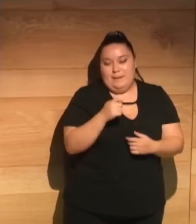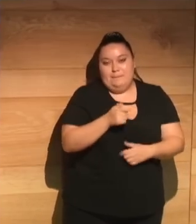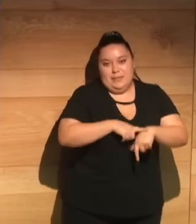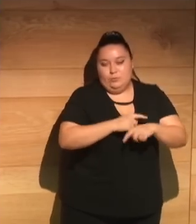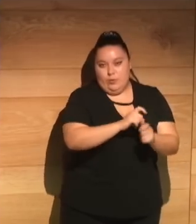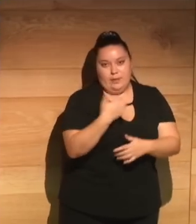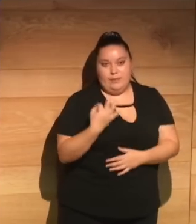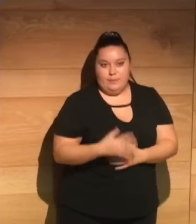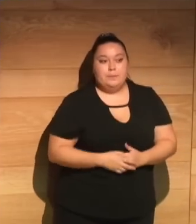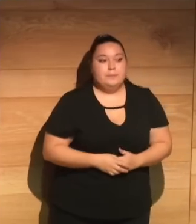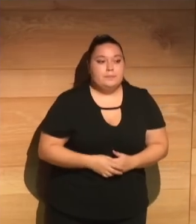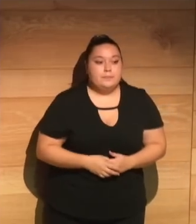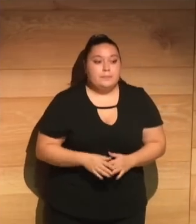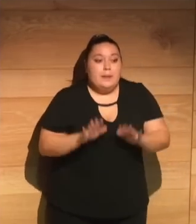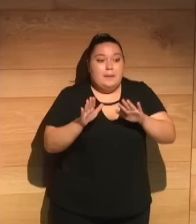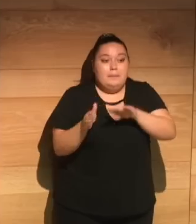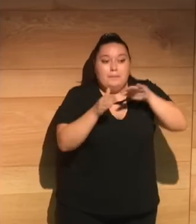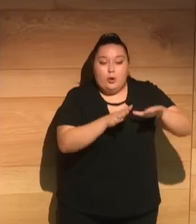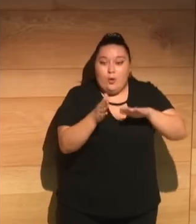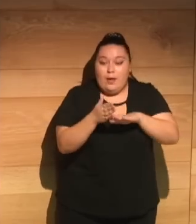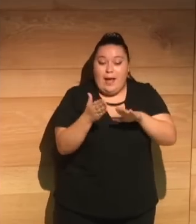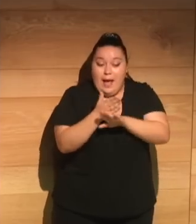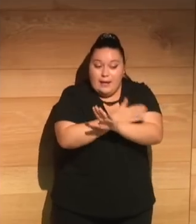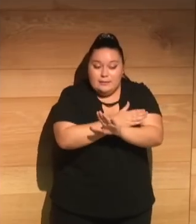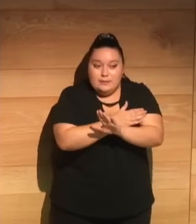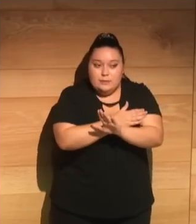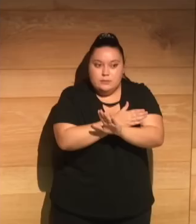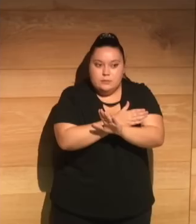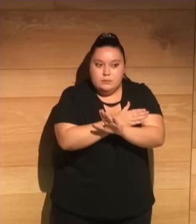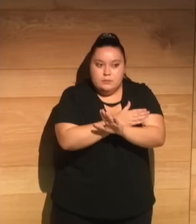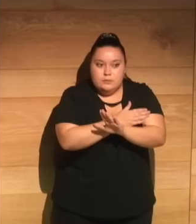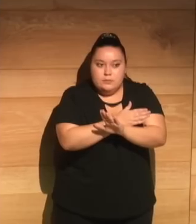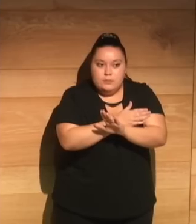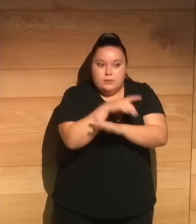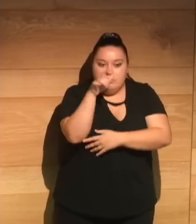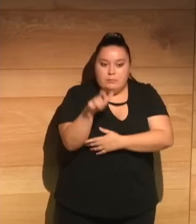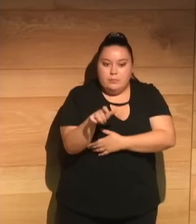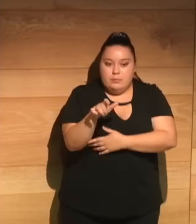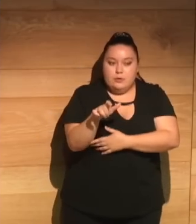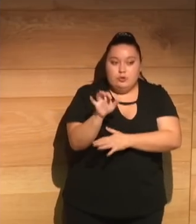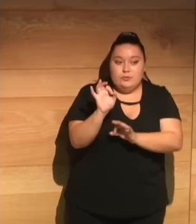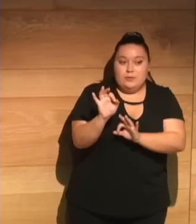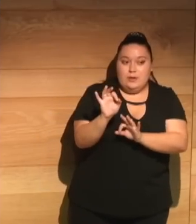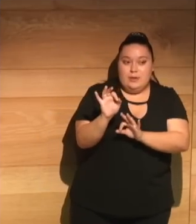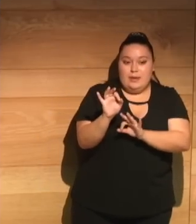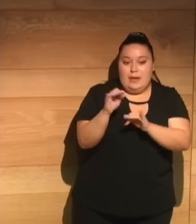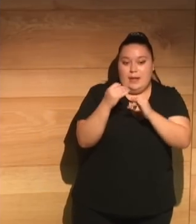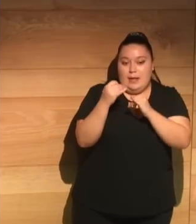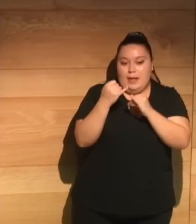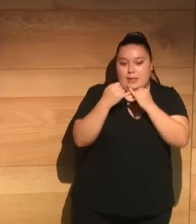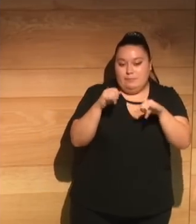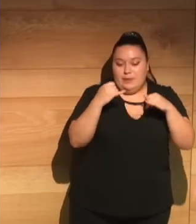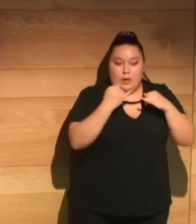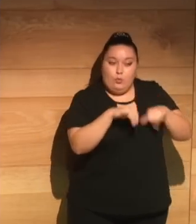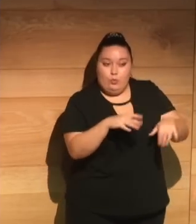no lo dejamos. Sin embargo, antes de llegar a todo esto, sin embargo, hay quien se dedicó a hacer espectáculos que pasaban delante de la